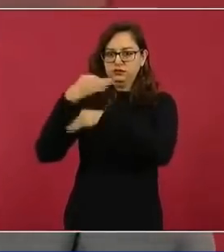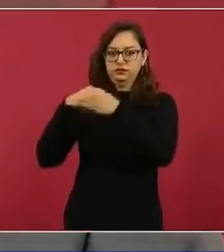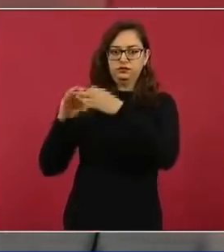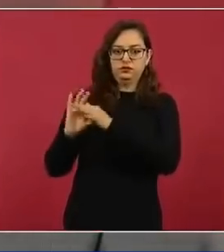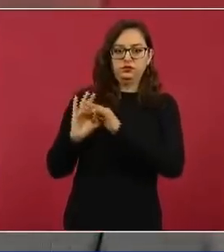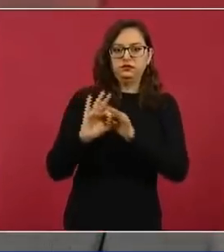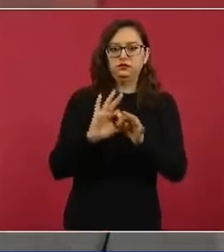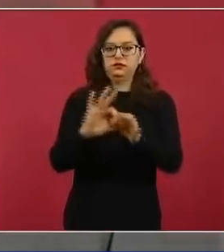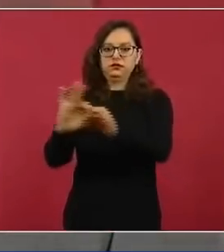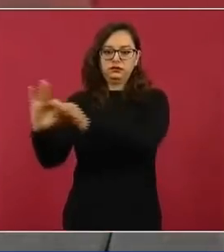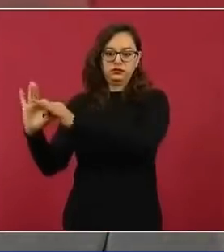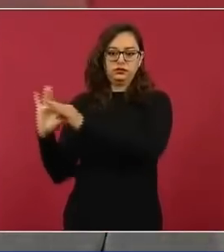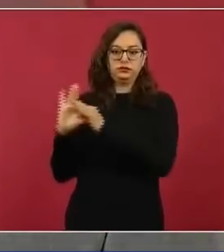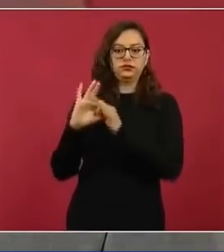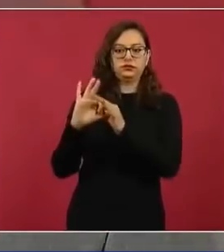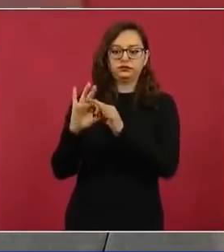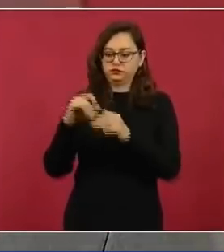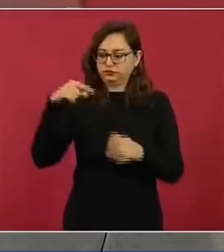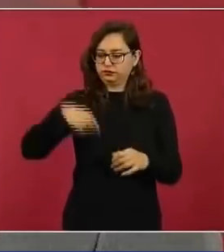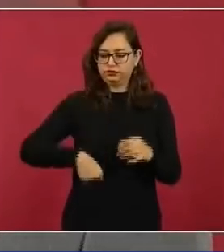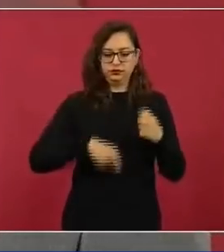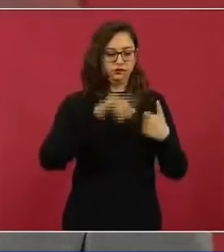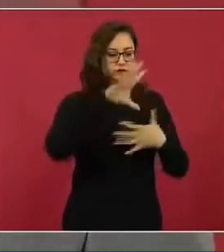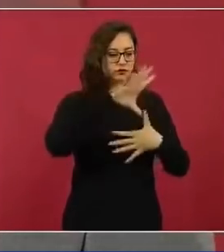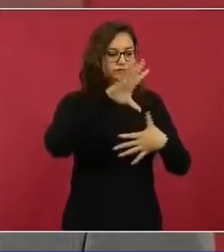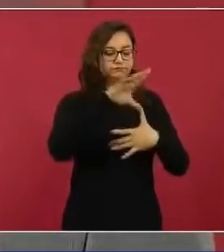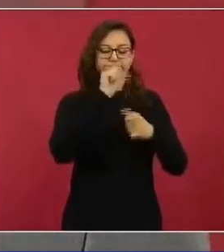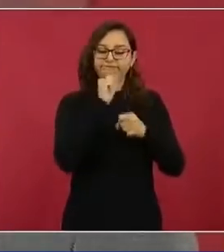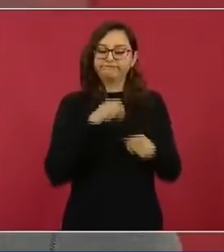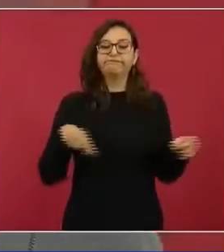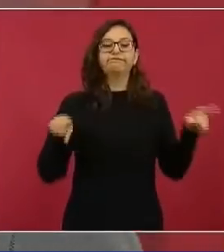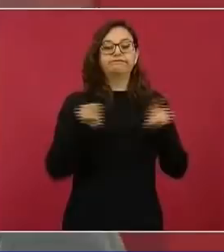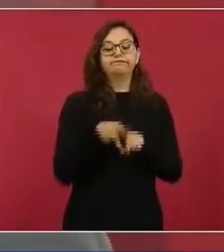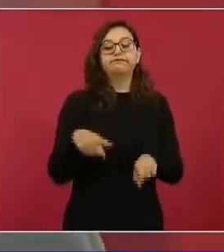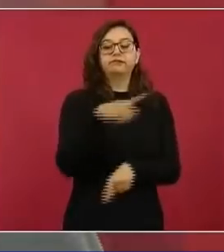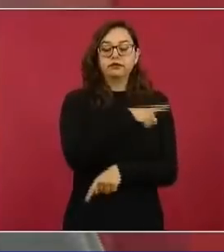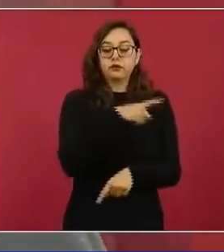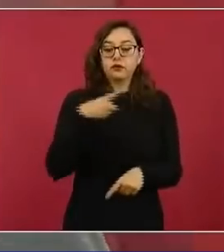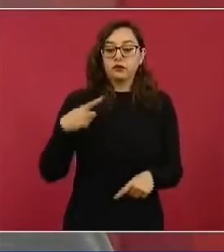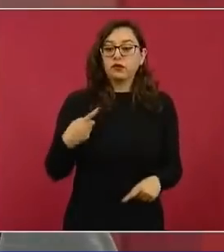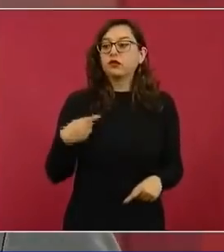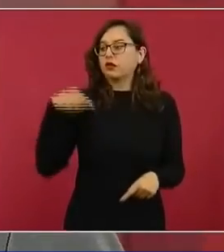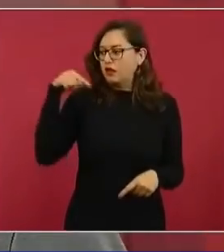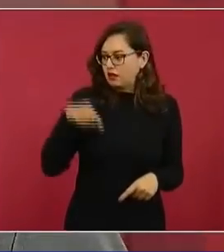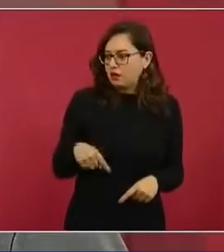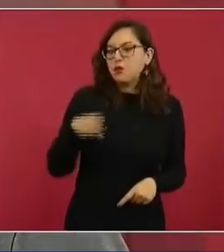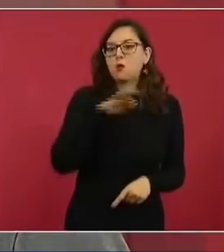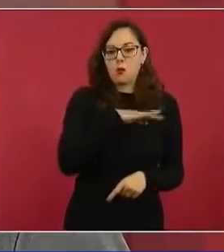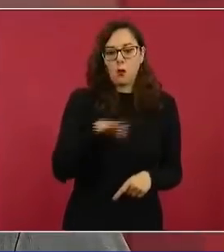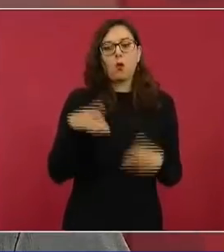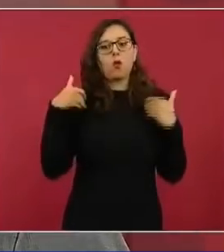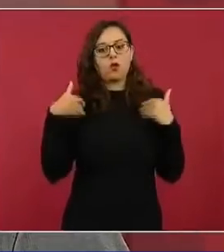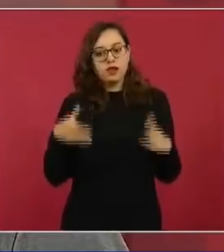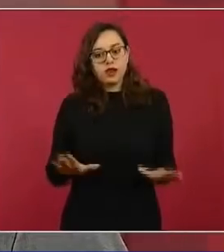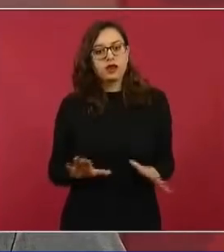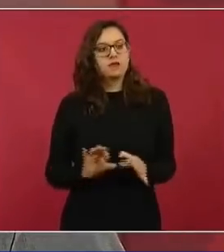Lo mismo en América, y tenemos mucho potencial para